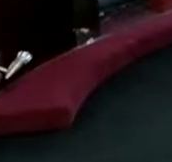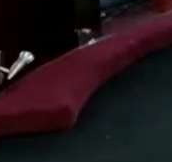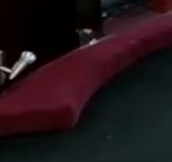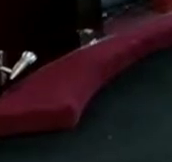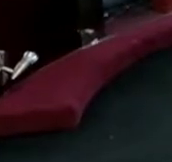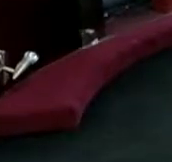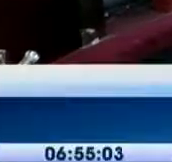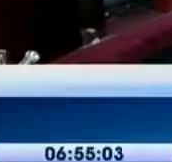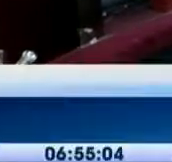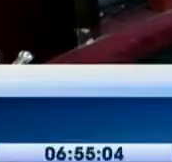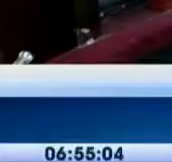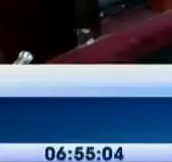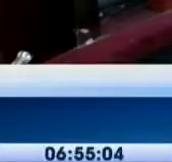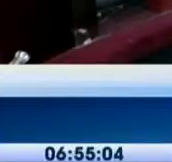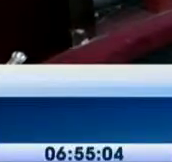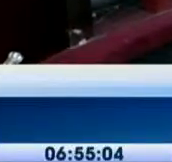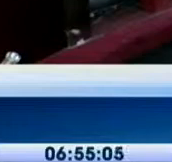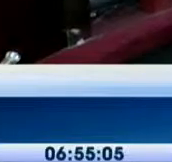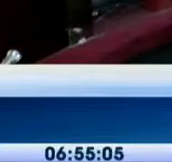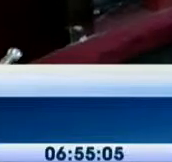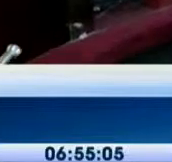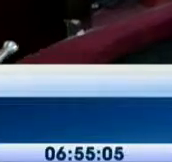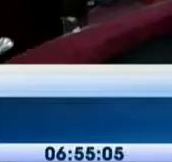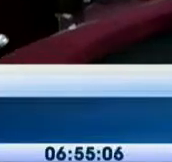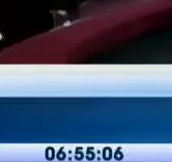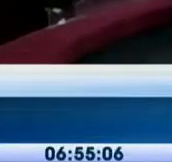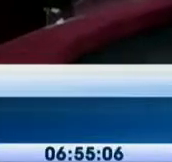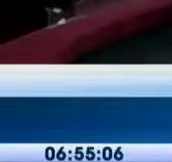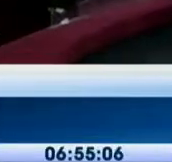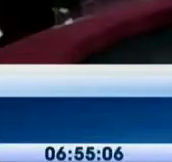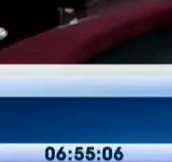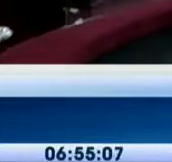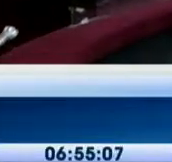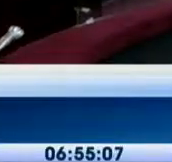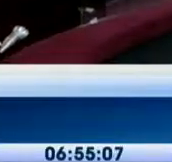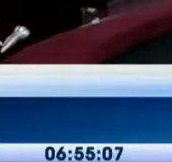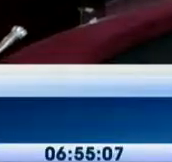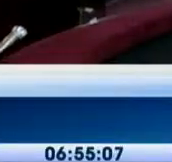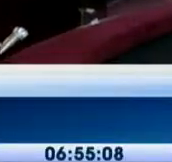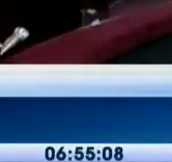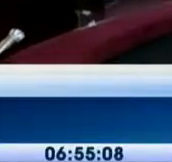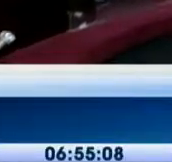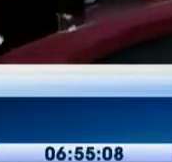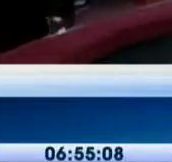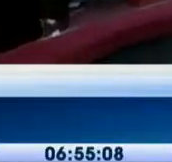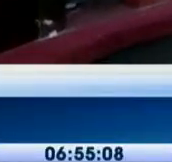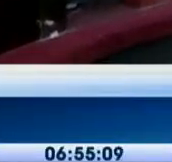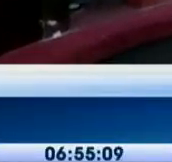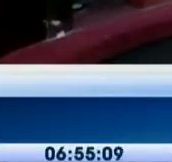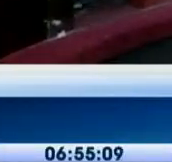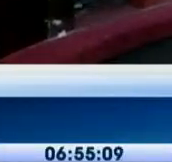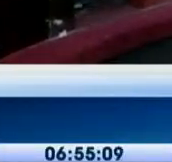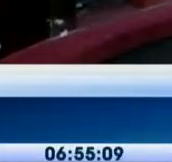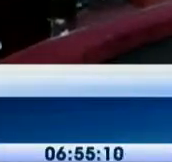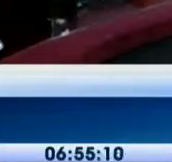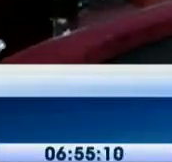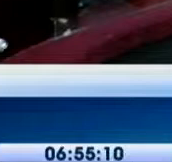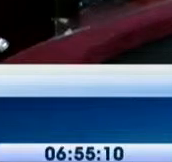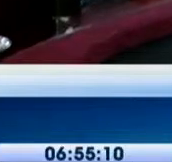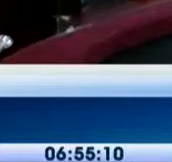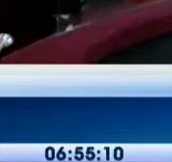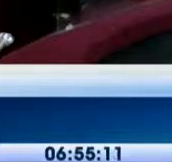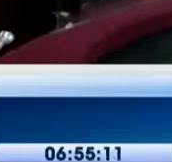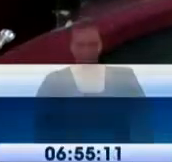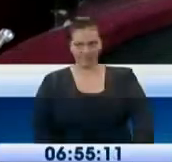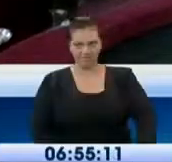todavía tengo, mira, el tembleque que me ha dado producto. Pero por gusto hace el problema. Lo que pasa es que yo me levanté con coraje y yo cuando me levanto con coraje piso